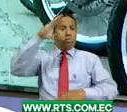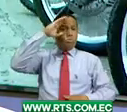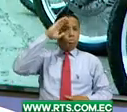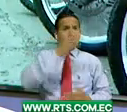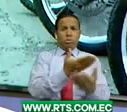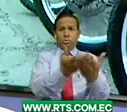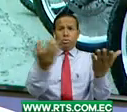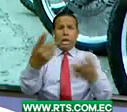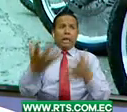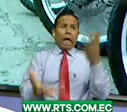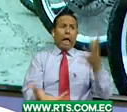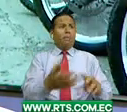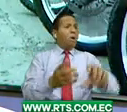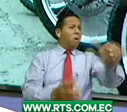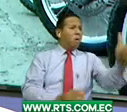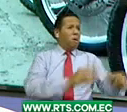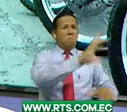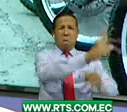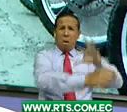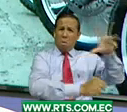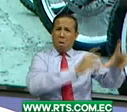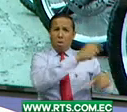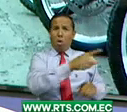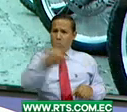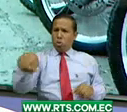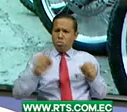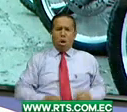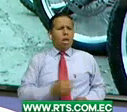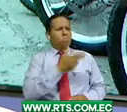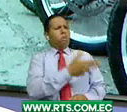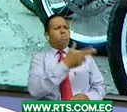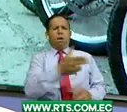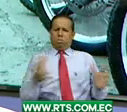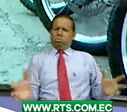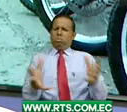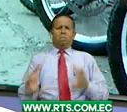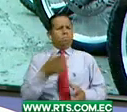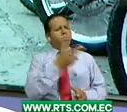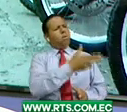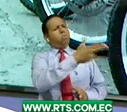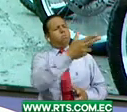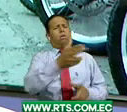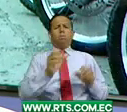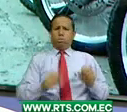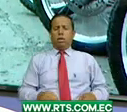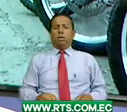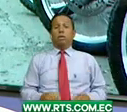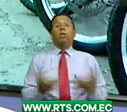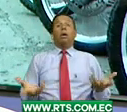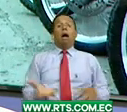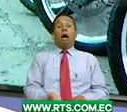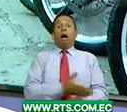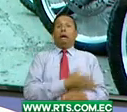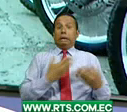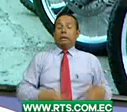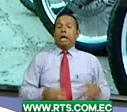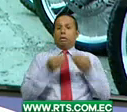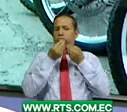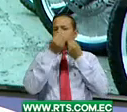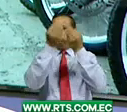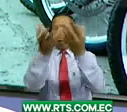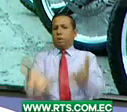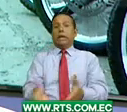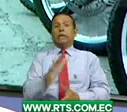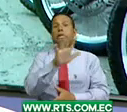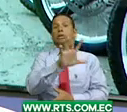es necesario para defenderse de los delincuentes. Así lo manifestó durante la entrega de 50 nuevas motocicletas a